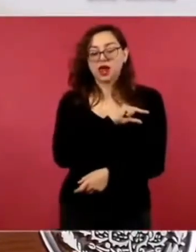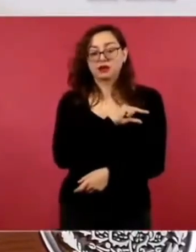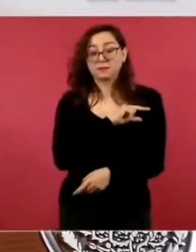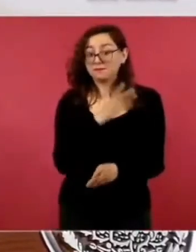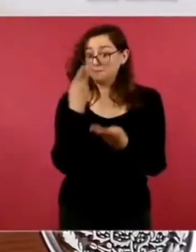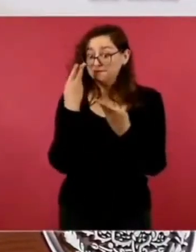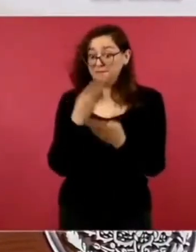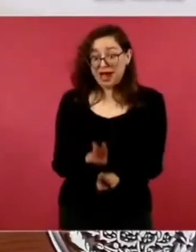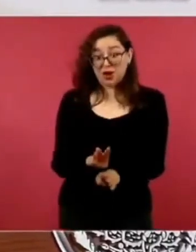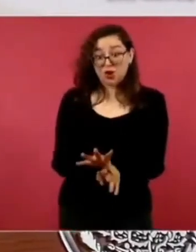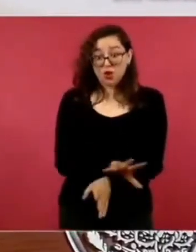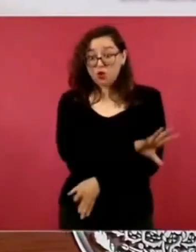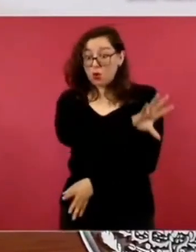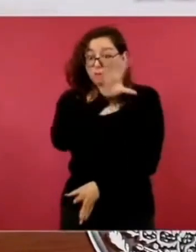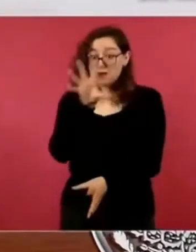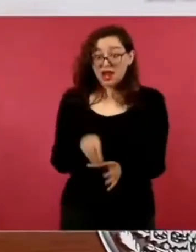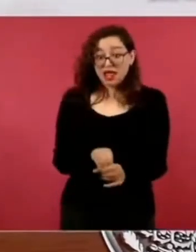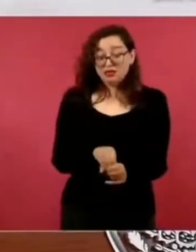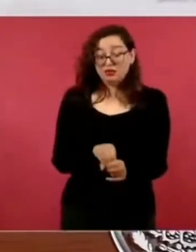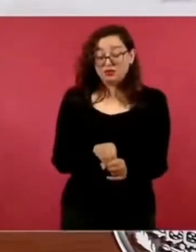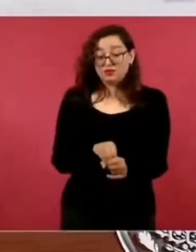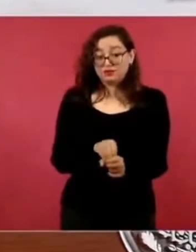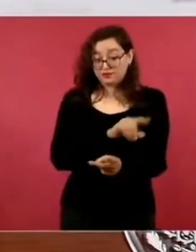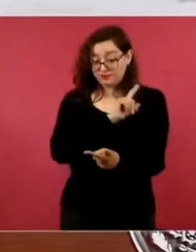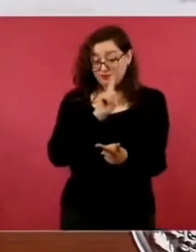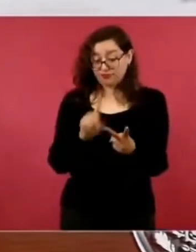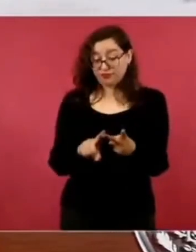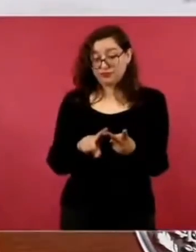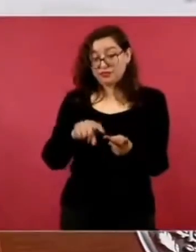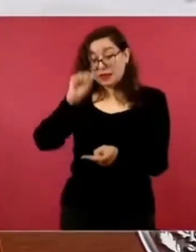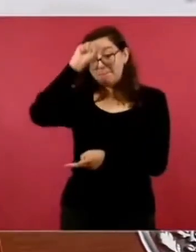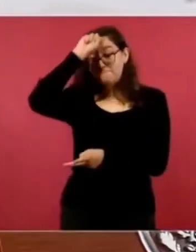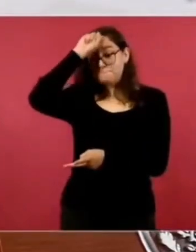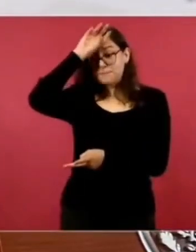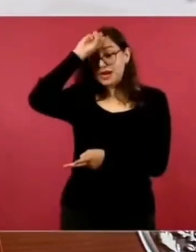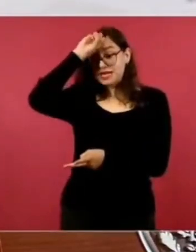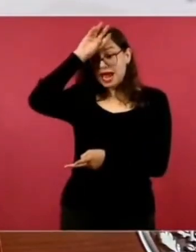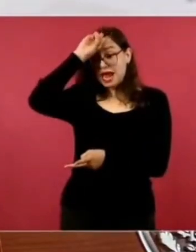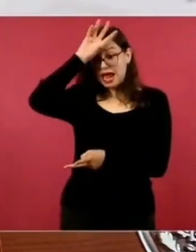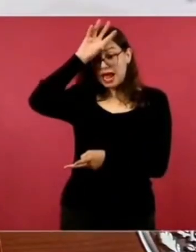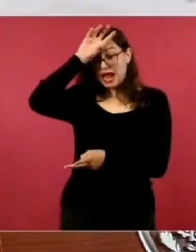todos. Las minas, eso fue Salinas.